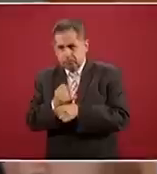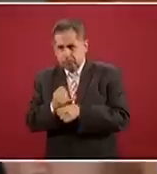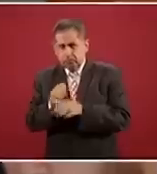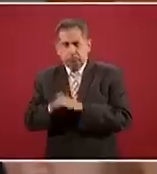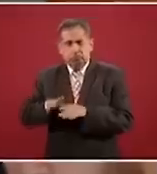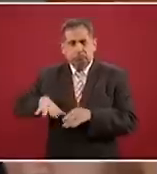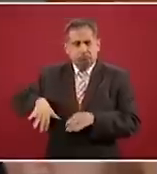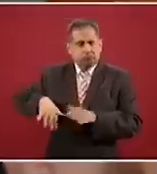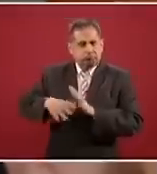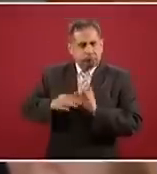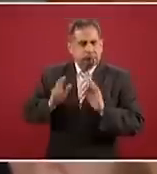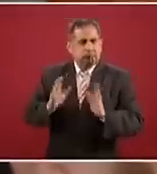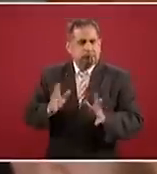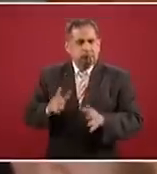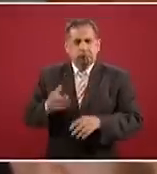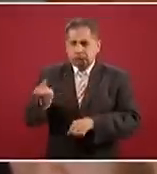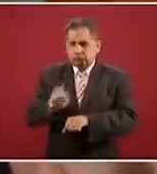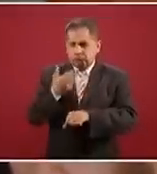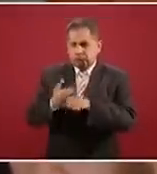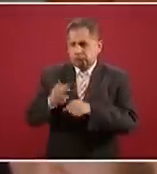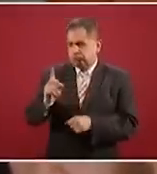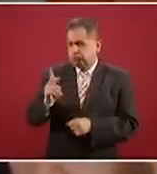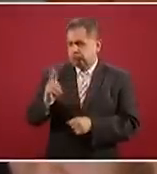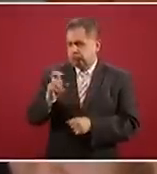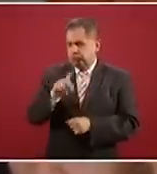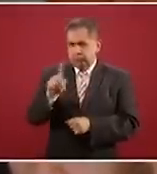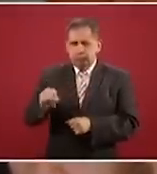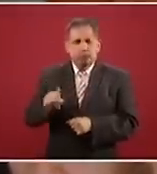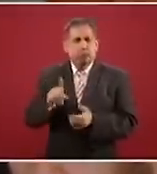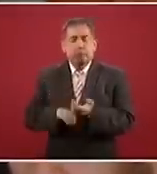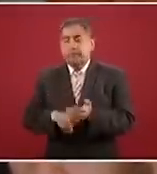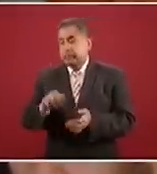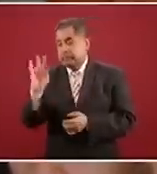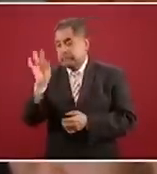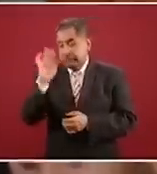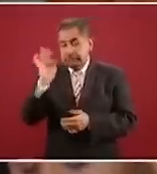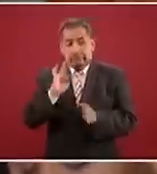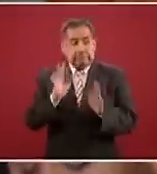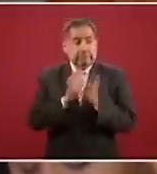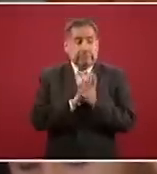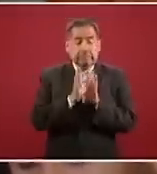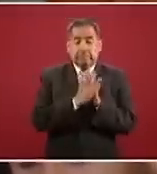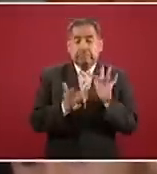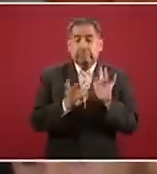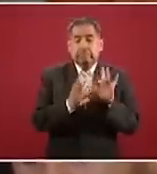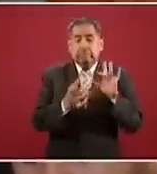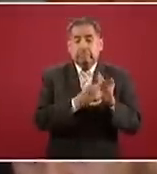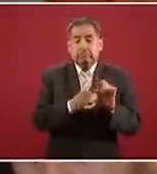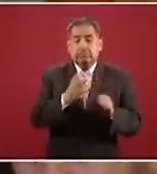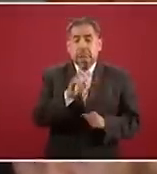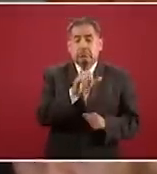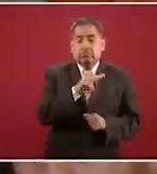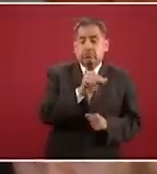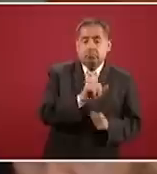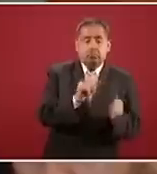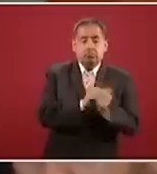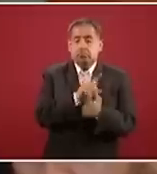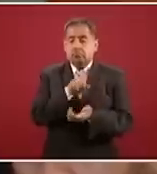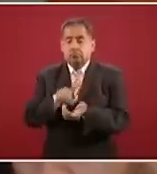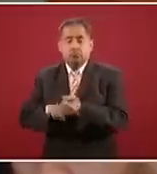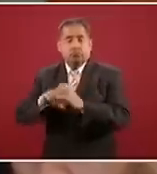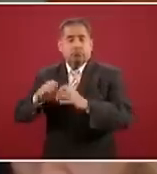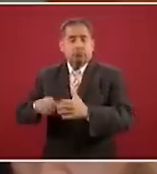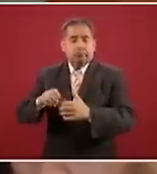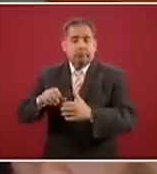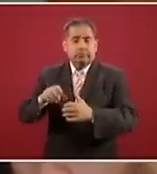ya lo hizo el secretario Durazo, respecto a las posibles vinculaciones de Genaro García Luna al interior de